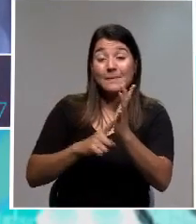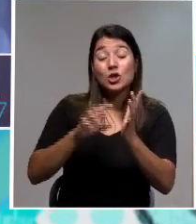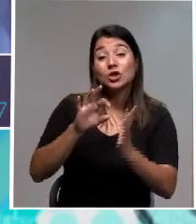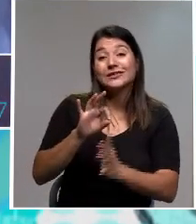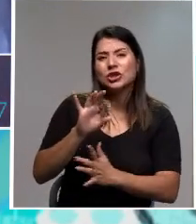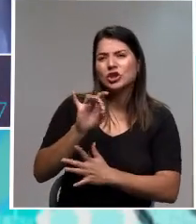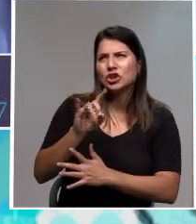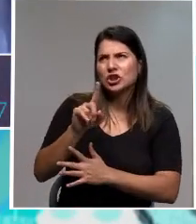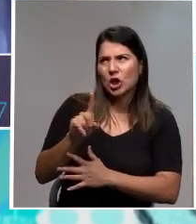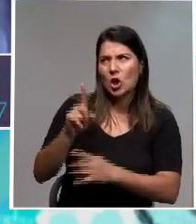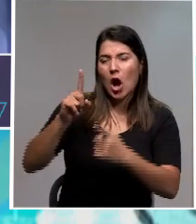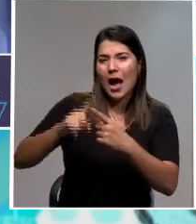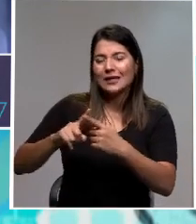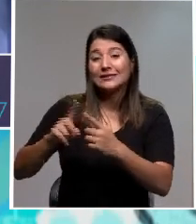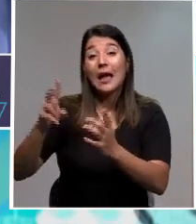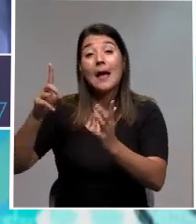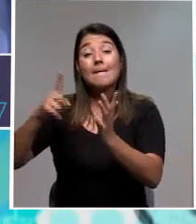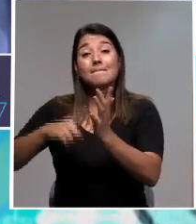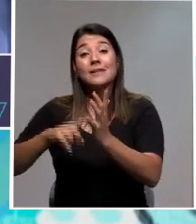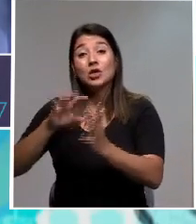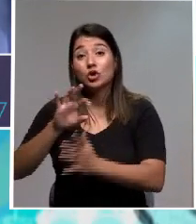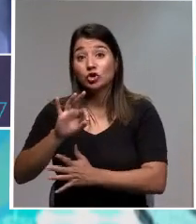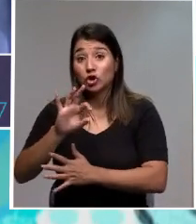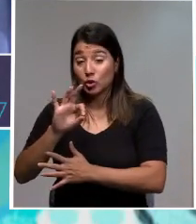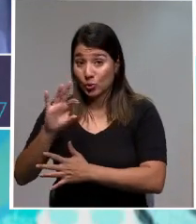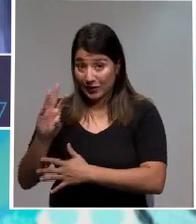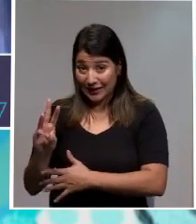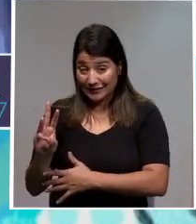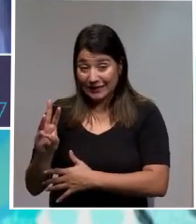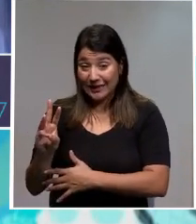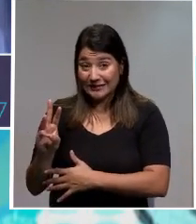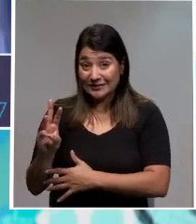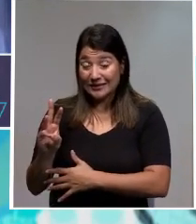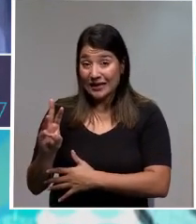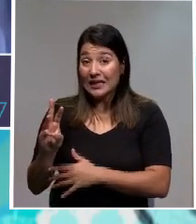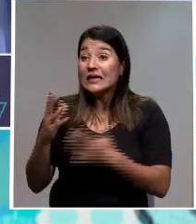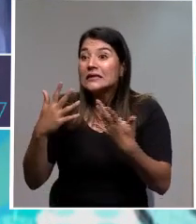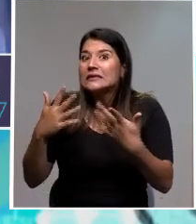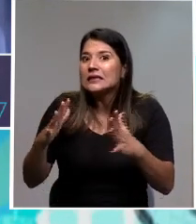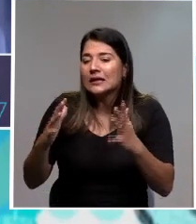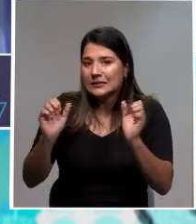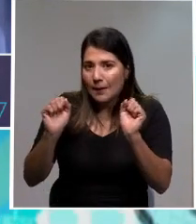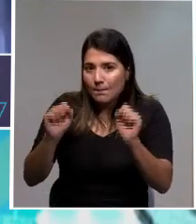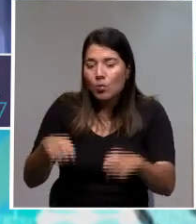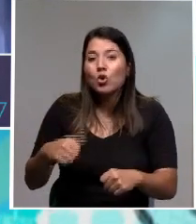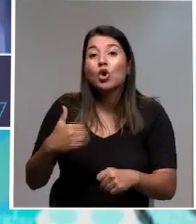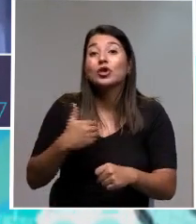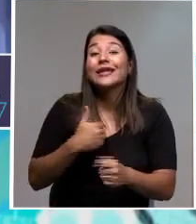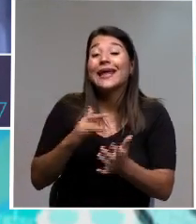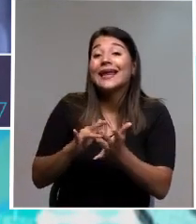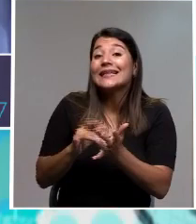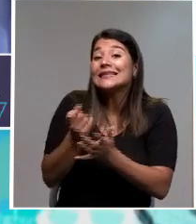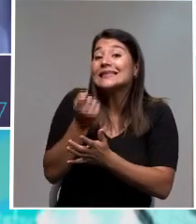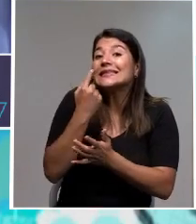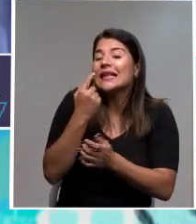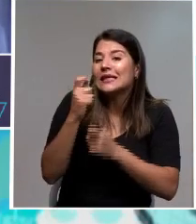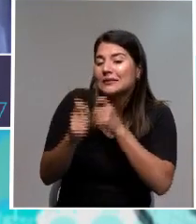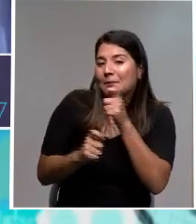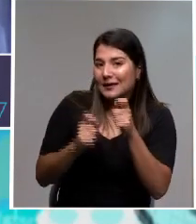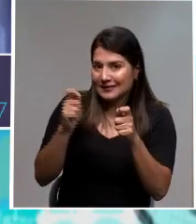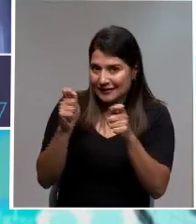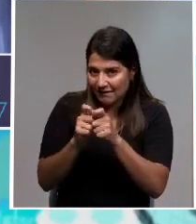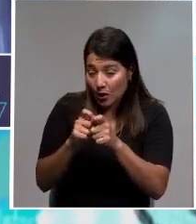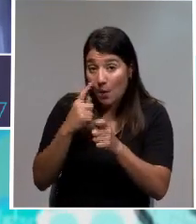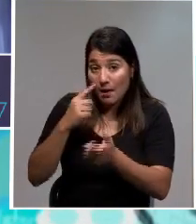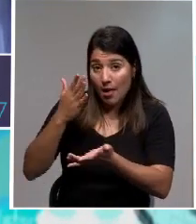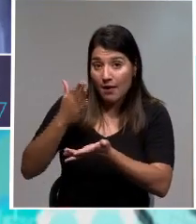1981, creo que fue hasta el año 1996, en que ya se pudo disponer de un tratamiento específico